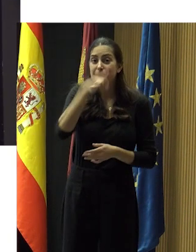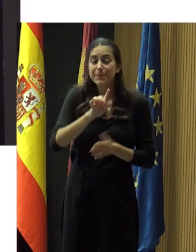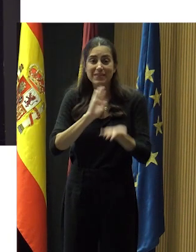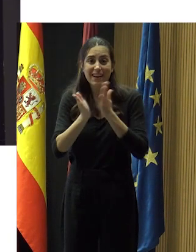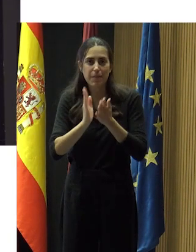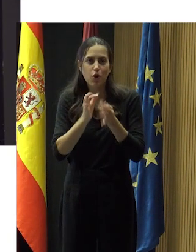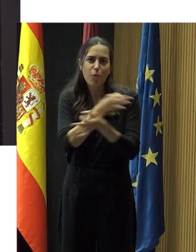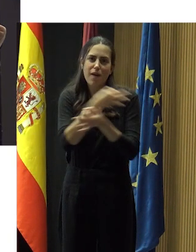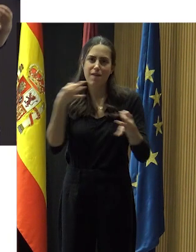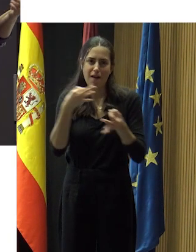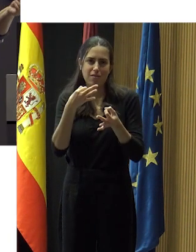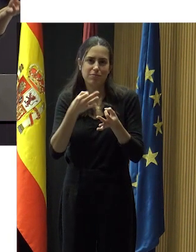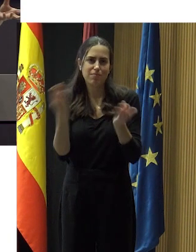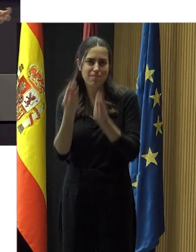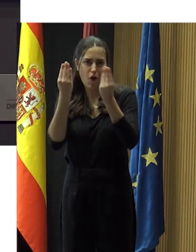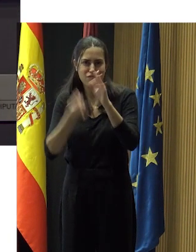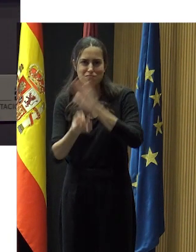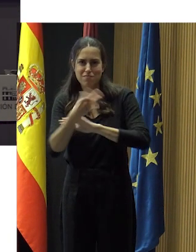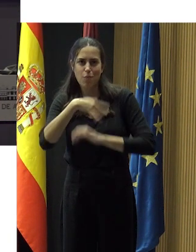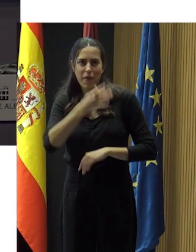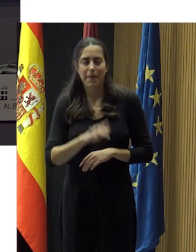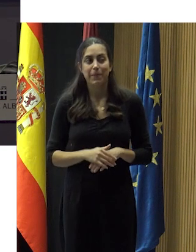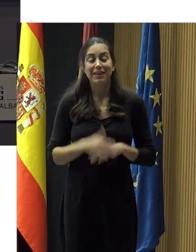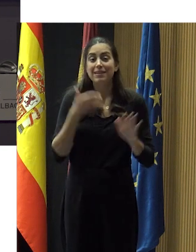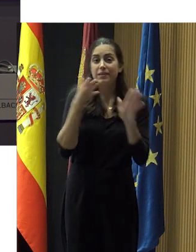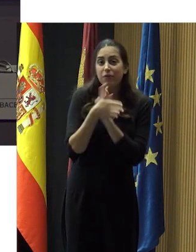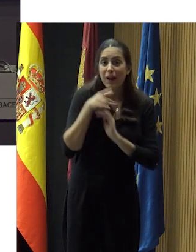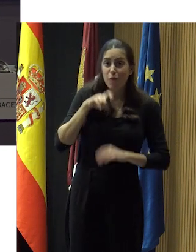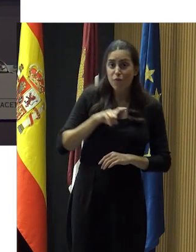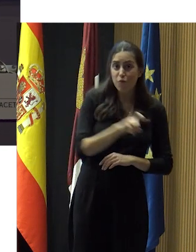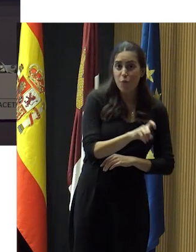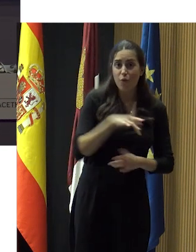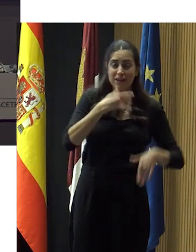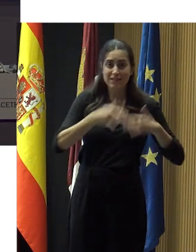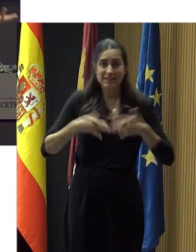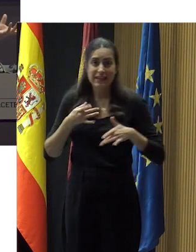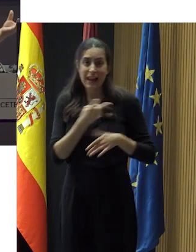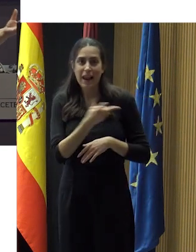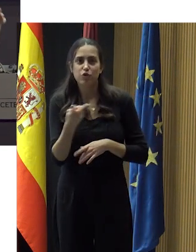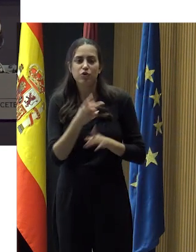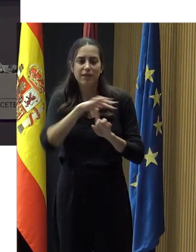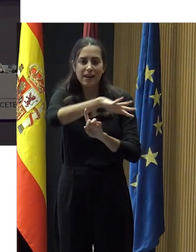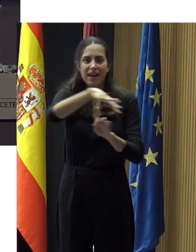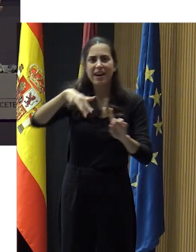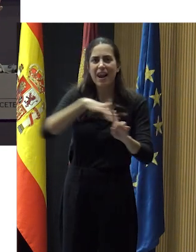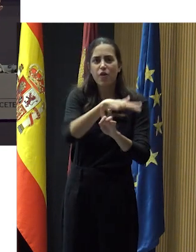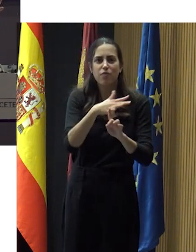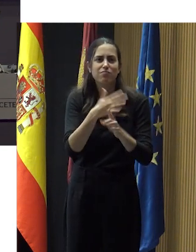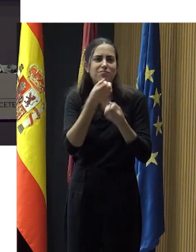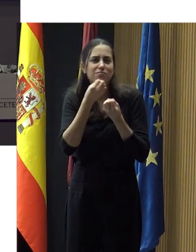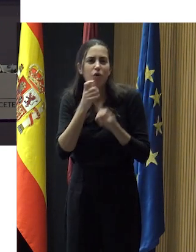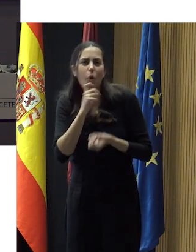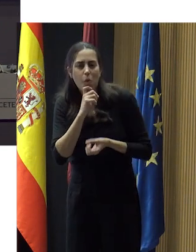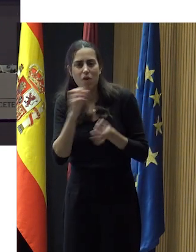eficaces. Así que conocer cómo los tumores y cómo las células cancerosas se relacionan con el microambiente, con las células de